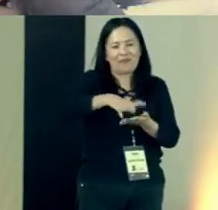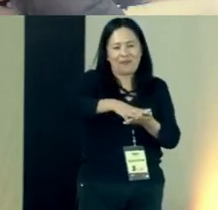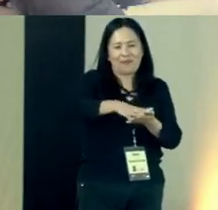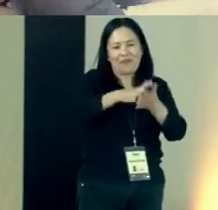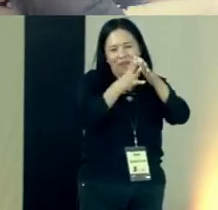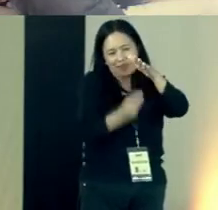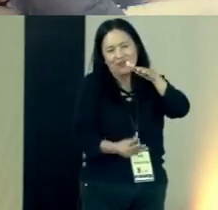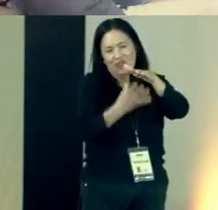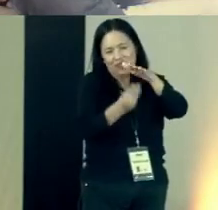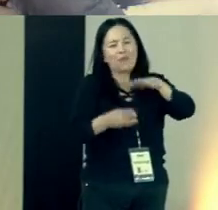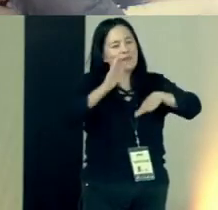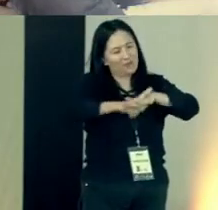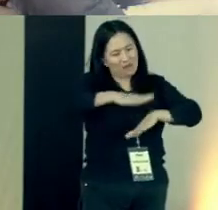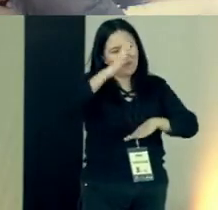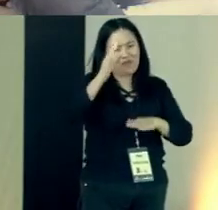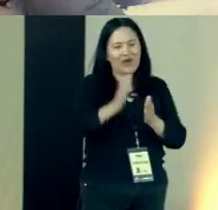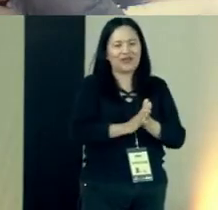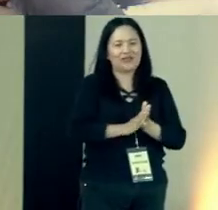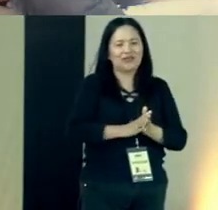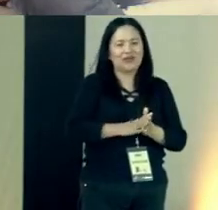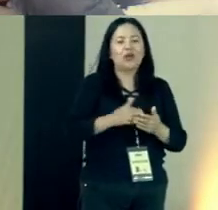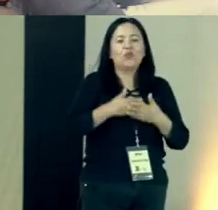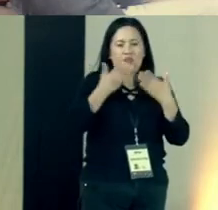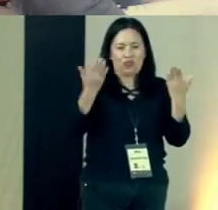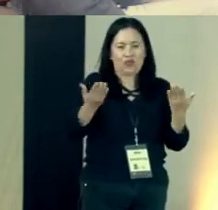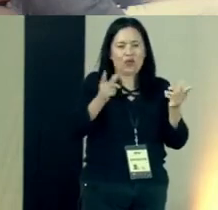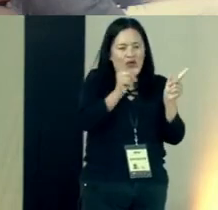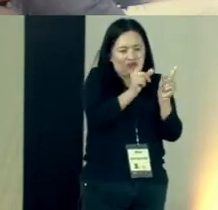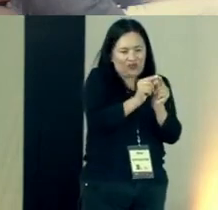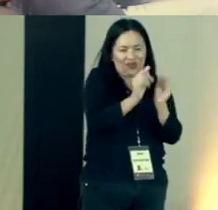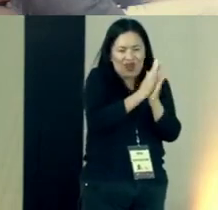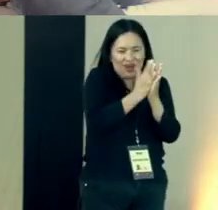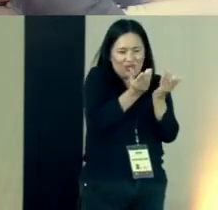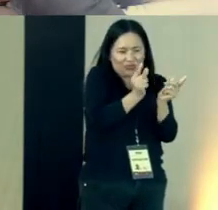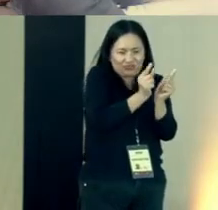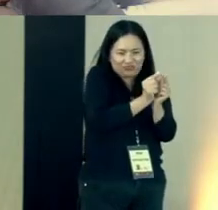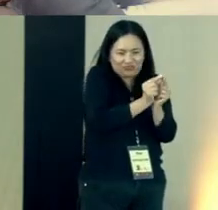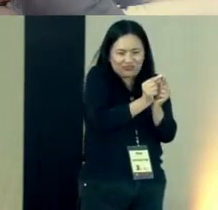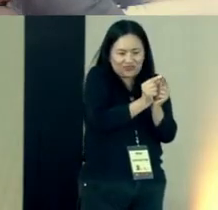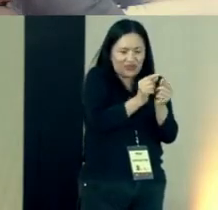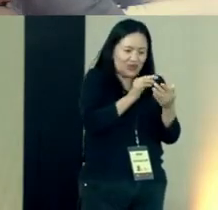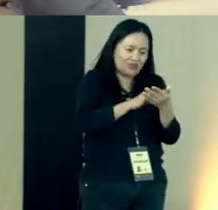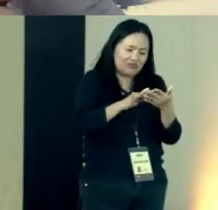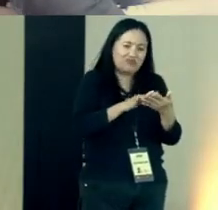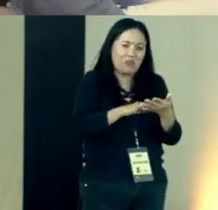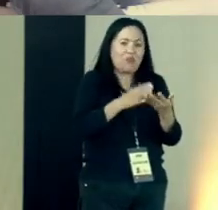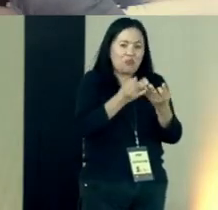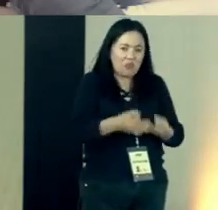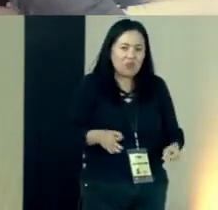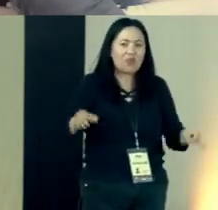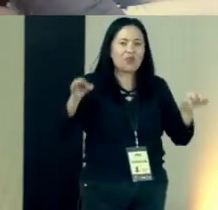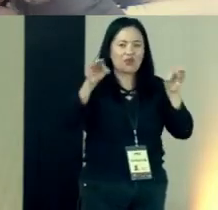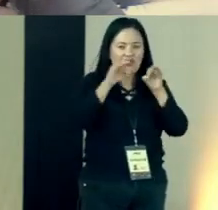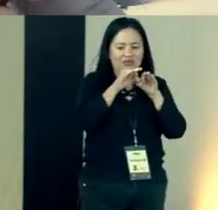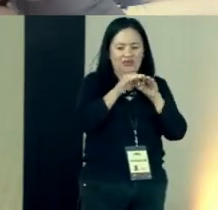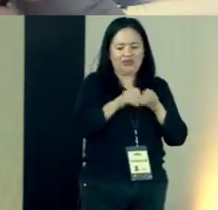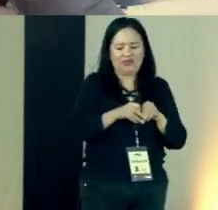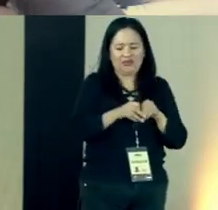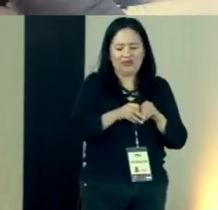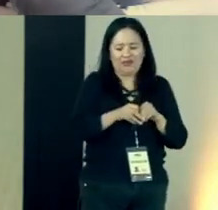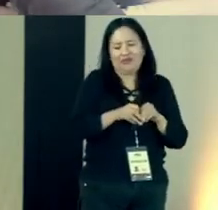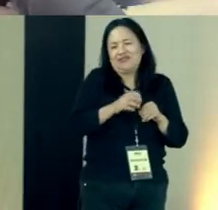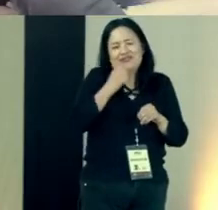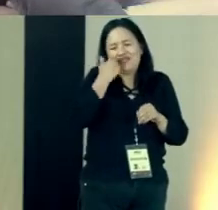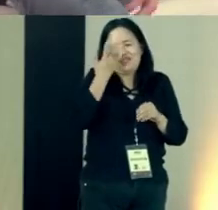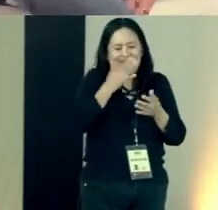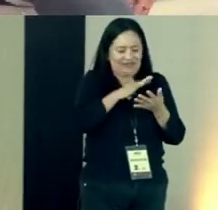hacerlo en estas dosis pequeñas, porque es pequeño pero es muy grande Machado, ¿no? O sea, podríamos leer, quizá quieres